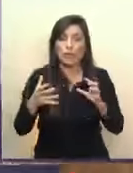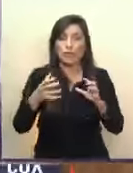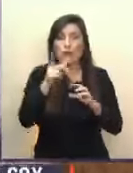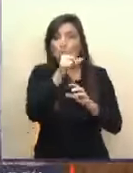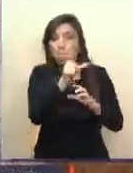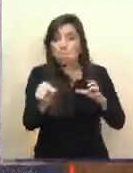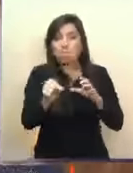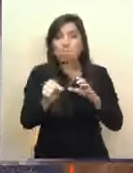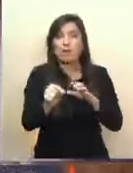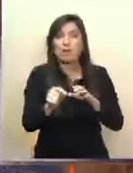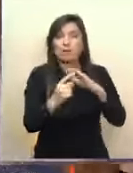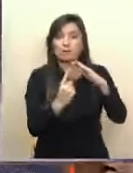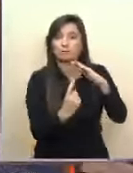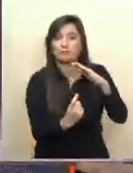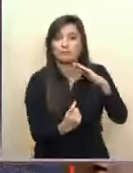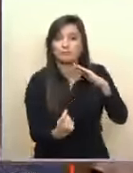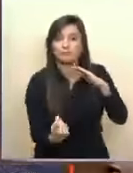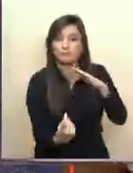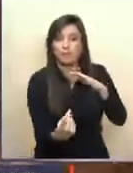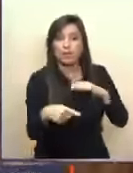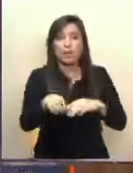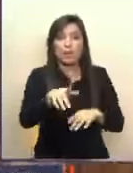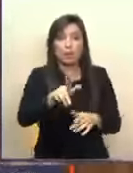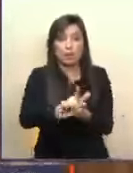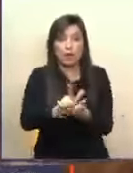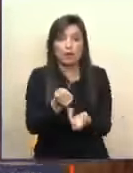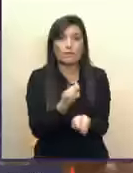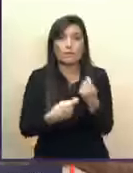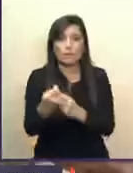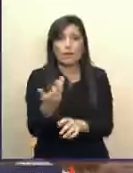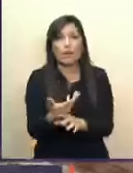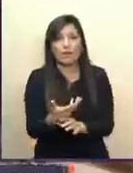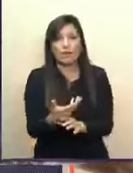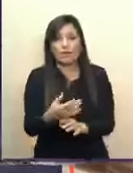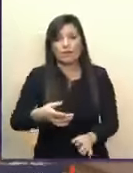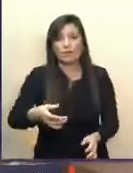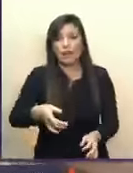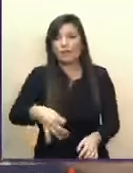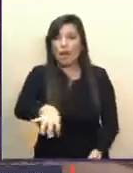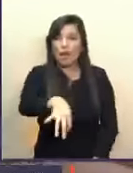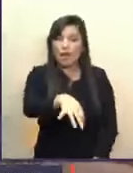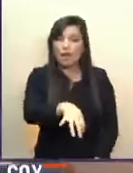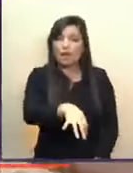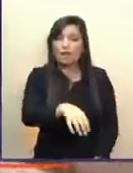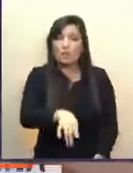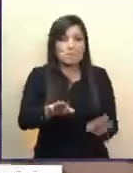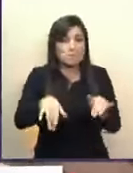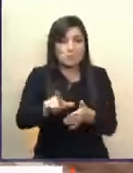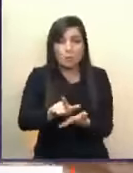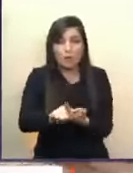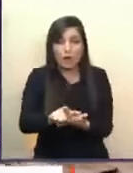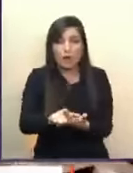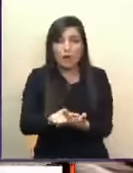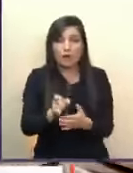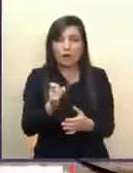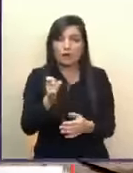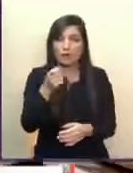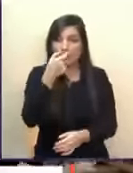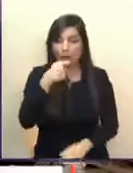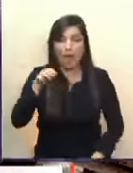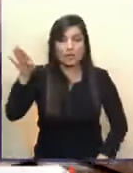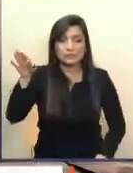este lugar está a la venta con evidentes signos de abandono. En este mismo lugar, el ex jerarca nazi habría recibido al general